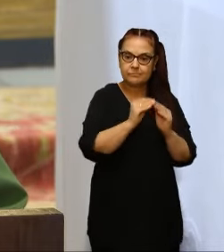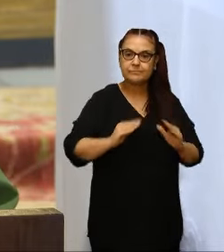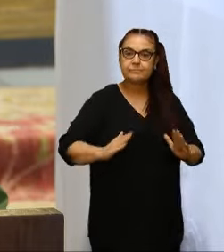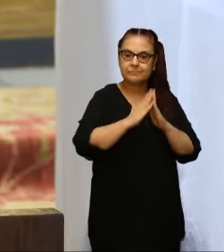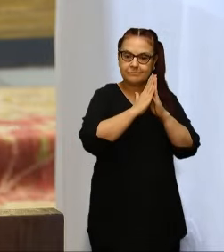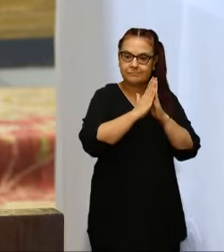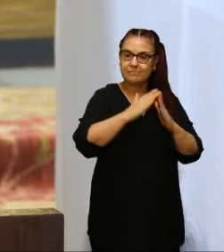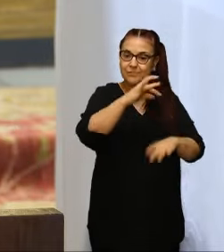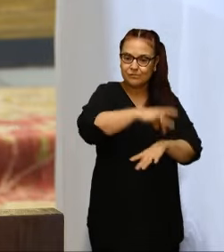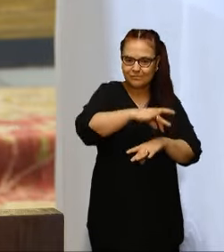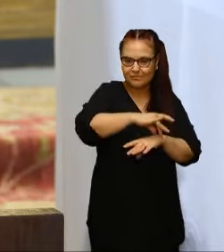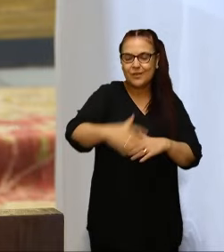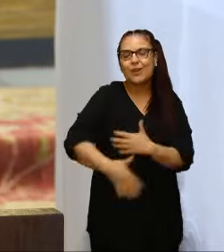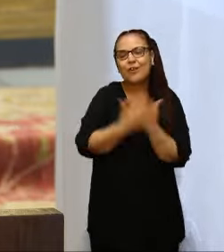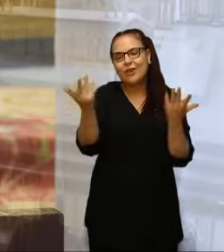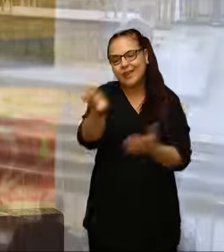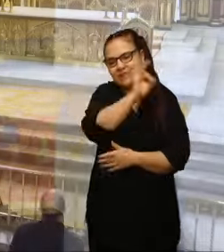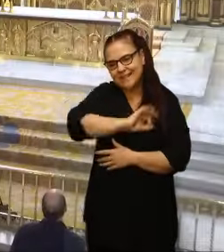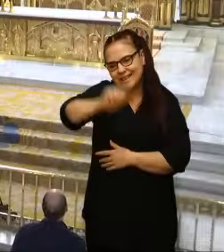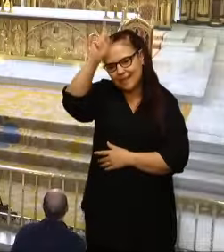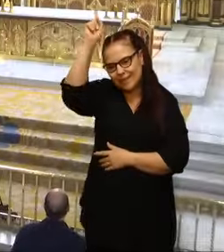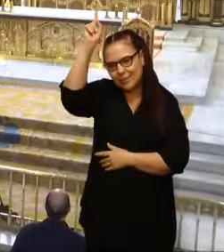según San Lucas.